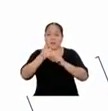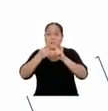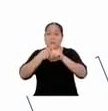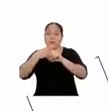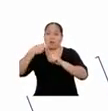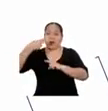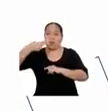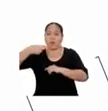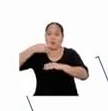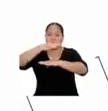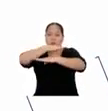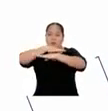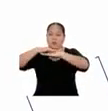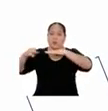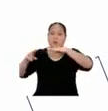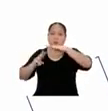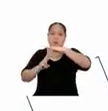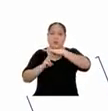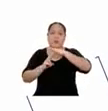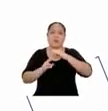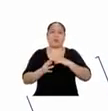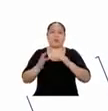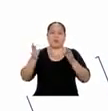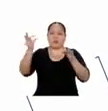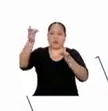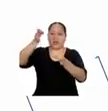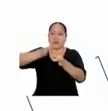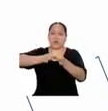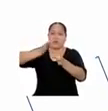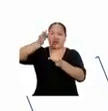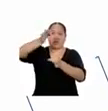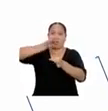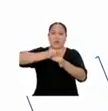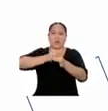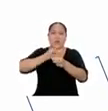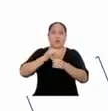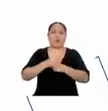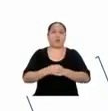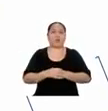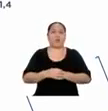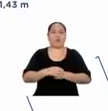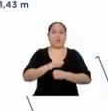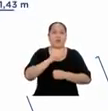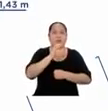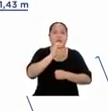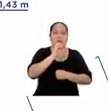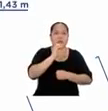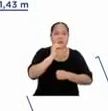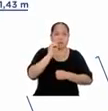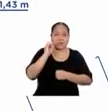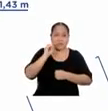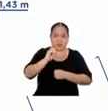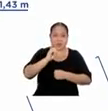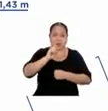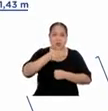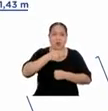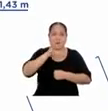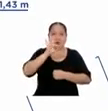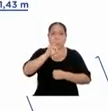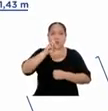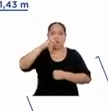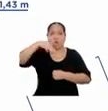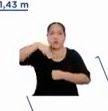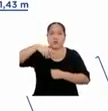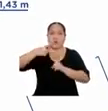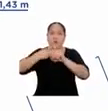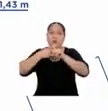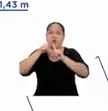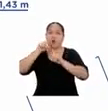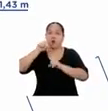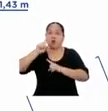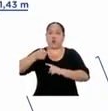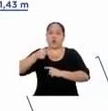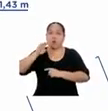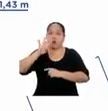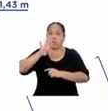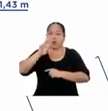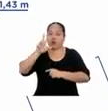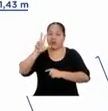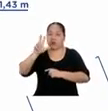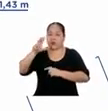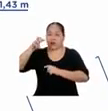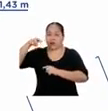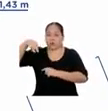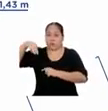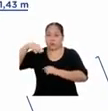2. Entonces, reemplazando, tenemos que 0,9 metros por 1,43 metros es